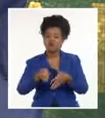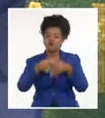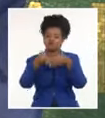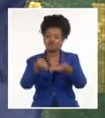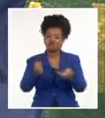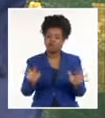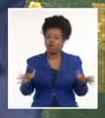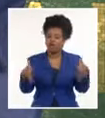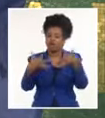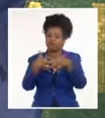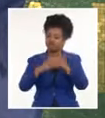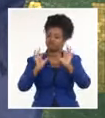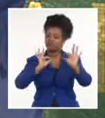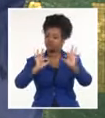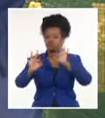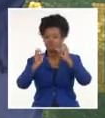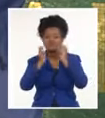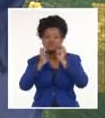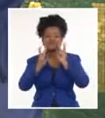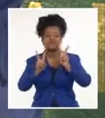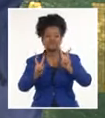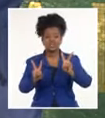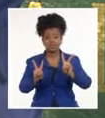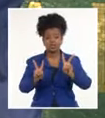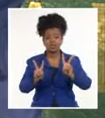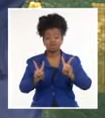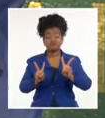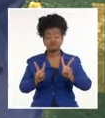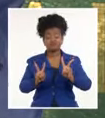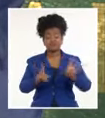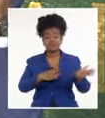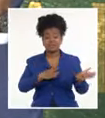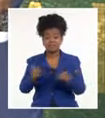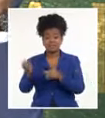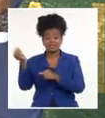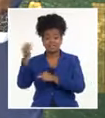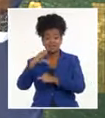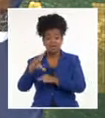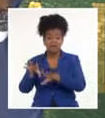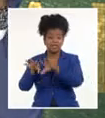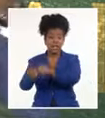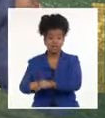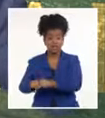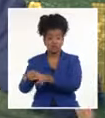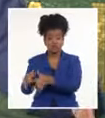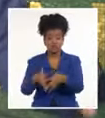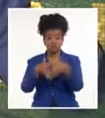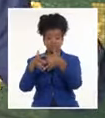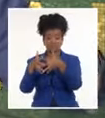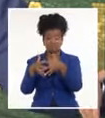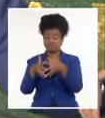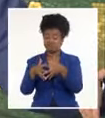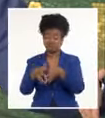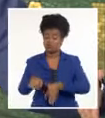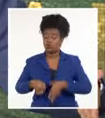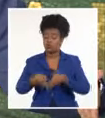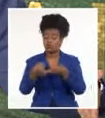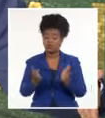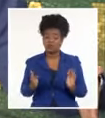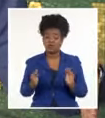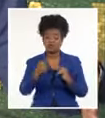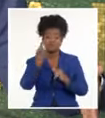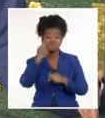la vida y lo que significa la lógica del capitalismo, que es el sálvese quien pueda. Y lo estamos viendo ahora,